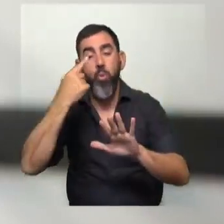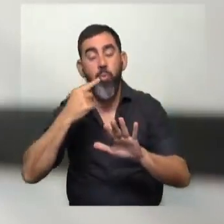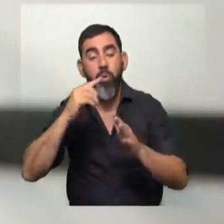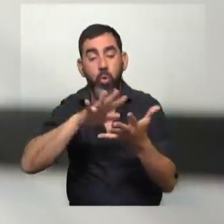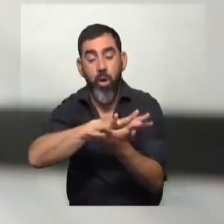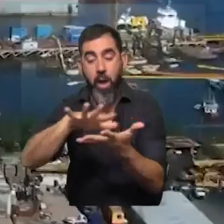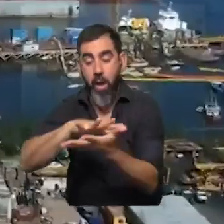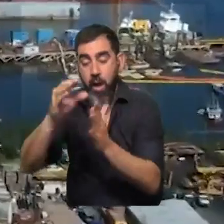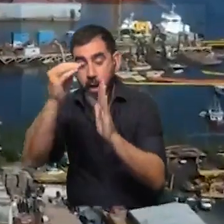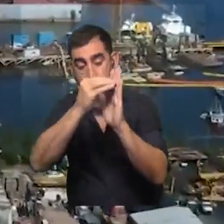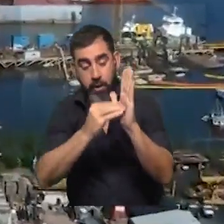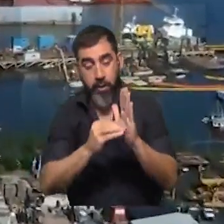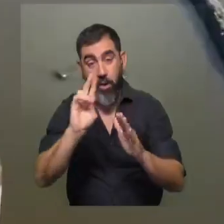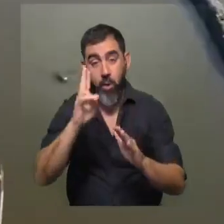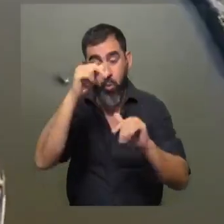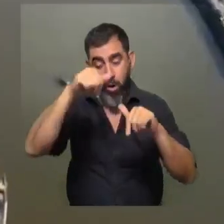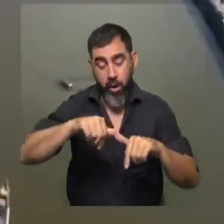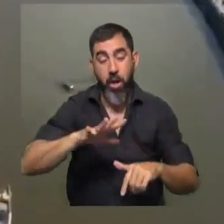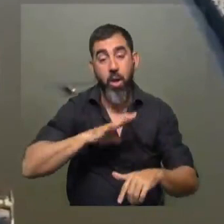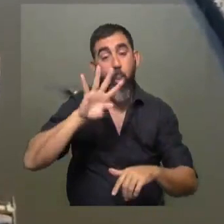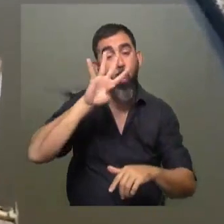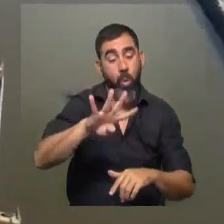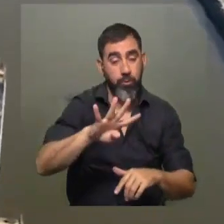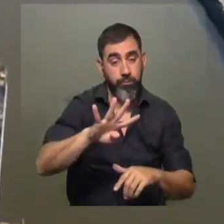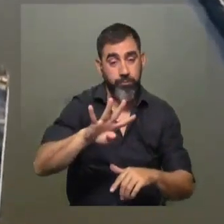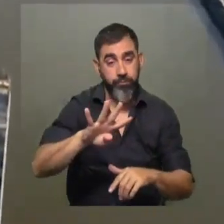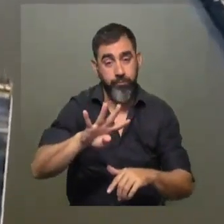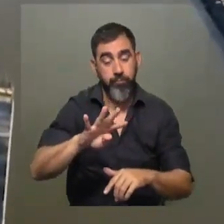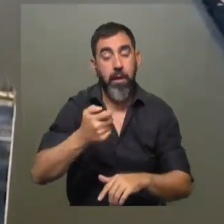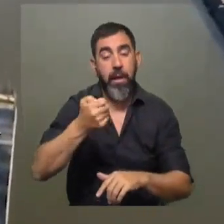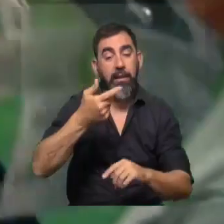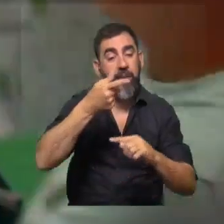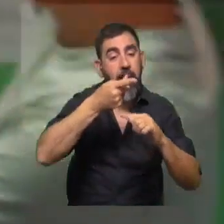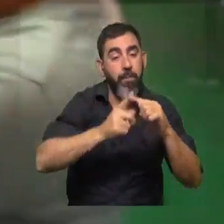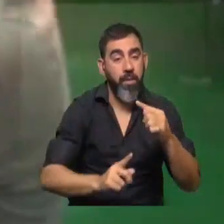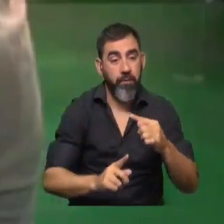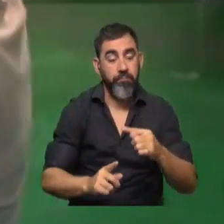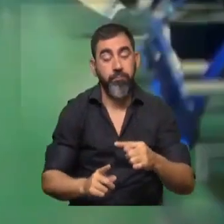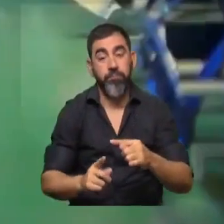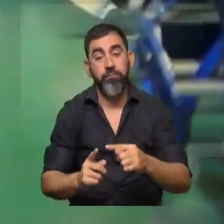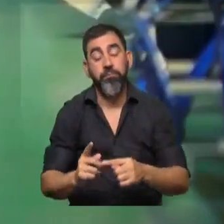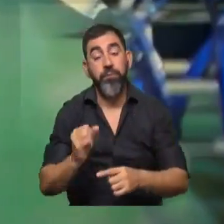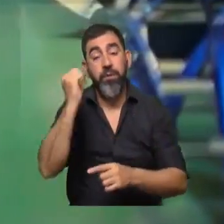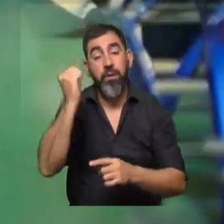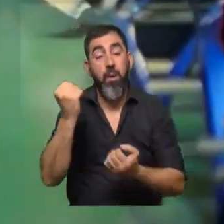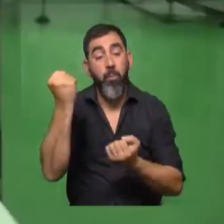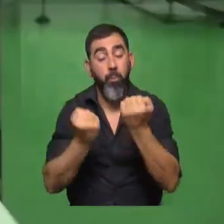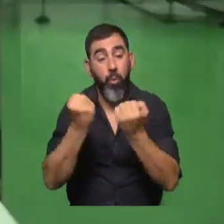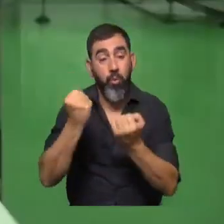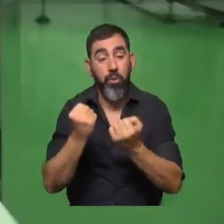áreas posibles. En Uruguay hay 4 que dan cuenta de casi la mitad, que son